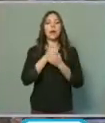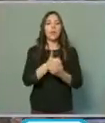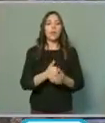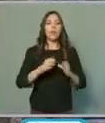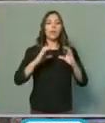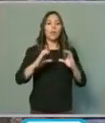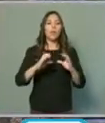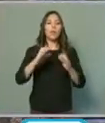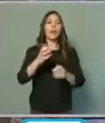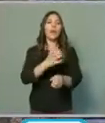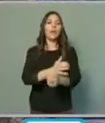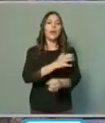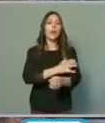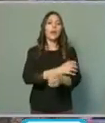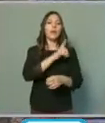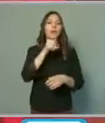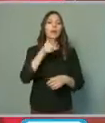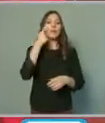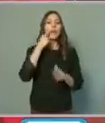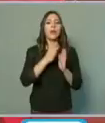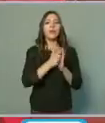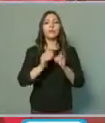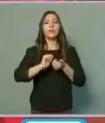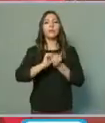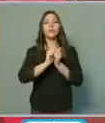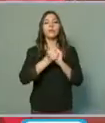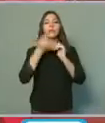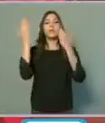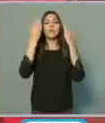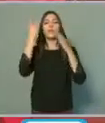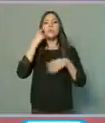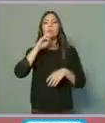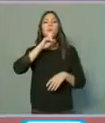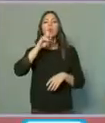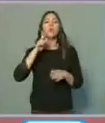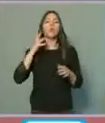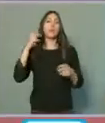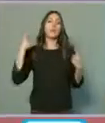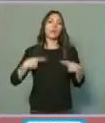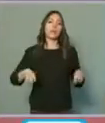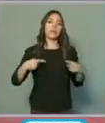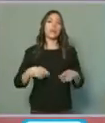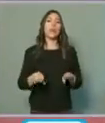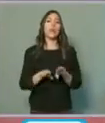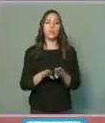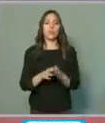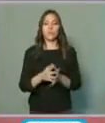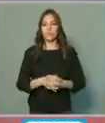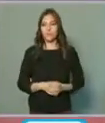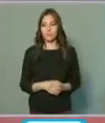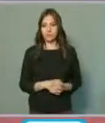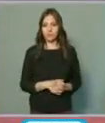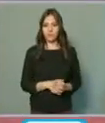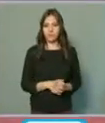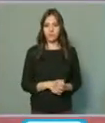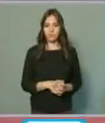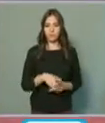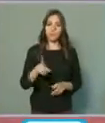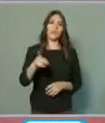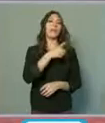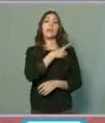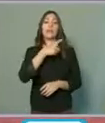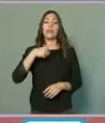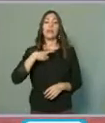para que pues al final del camino ellos se conviertan en mejores seres humanos? Así es, mira, yo creo que aquí el punto medular es no perder el sentido de la